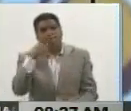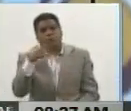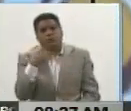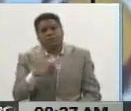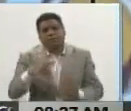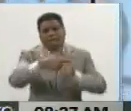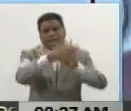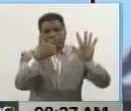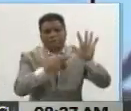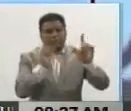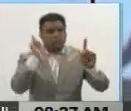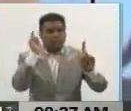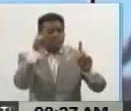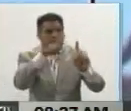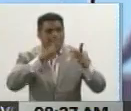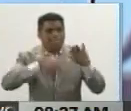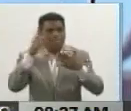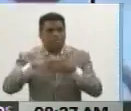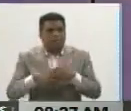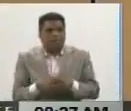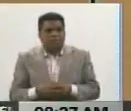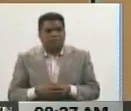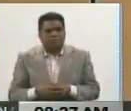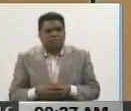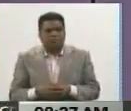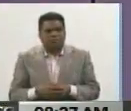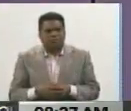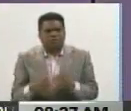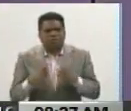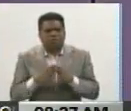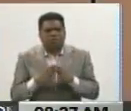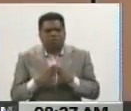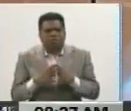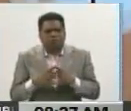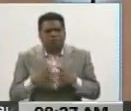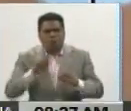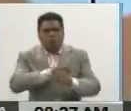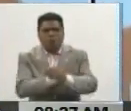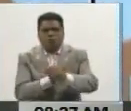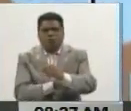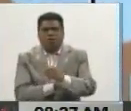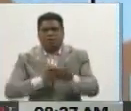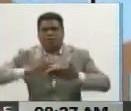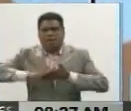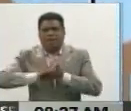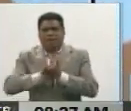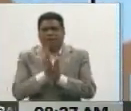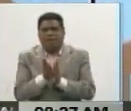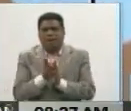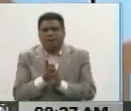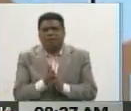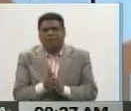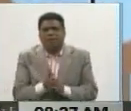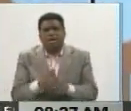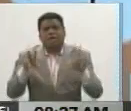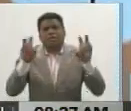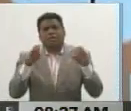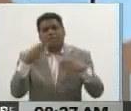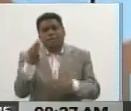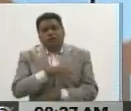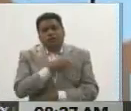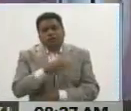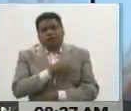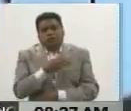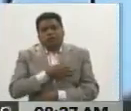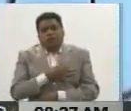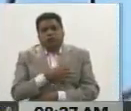quinto objetivo del Plan de la Patria. Además, el sistema capitalista, digamos que ha tenido como fortaleza aniquilar incluso el tema social, el tema